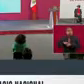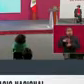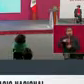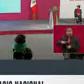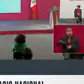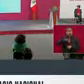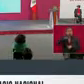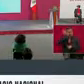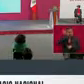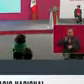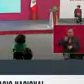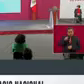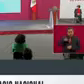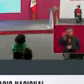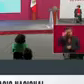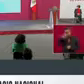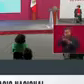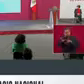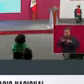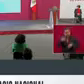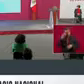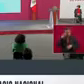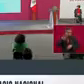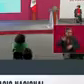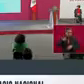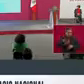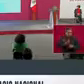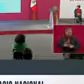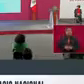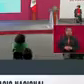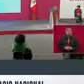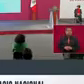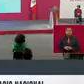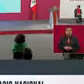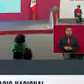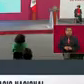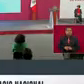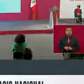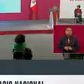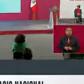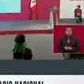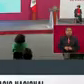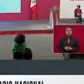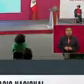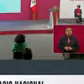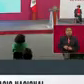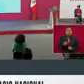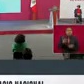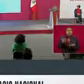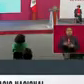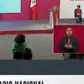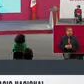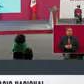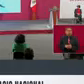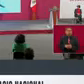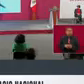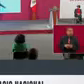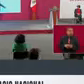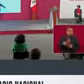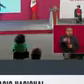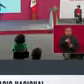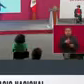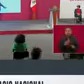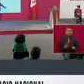dichos, además. Así es, Mónica. Entonces, este sistema lo que hace es elevar los estándares, que los fiscales,